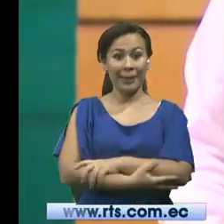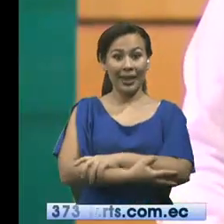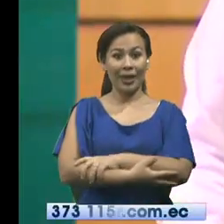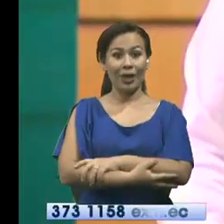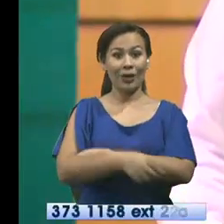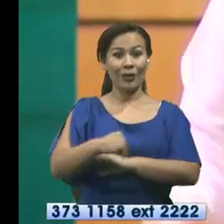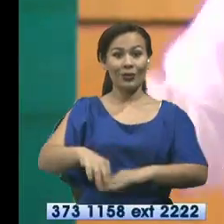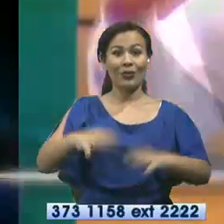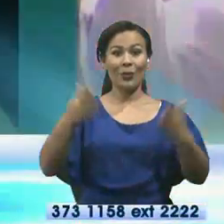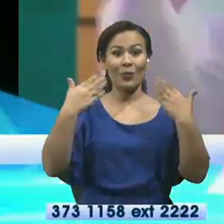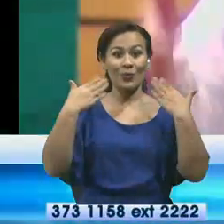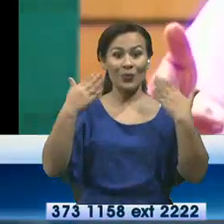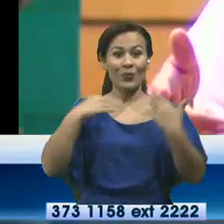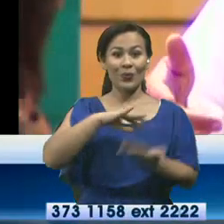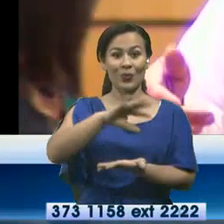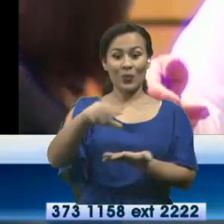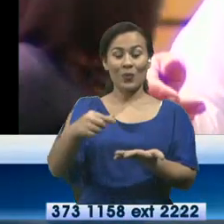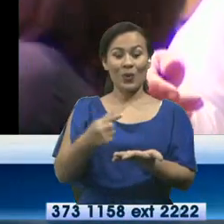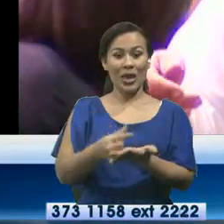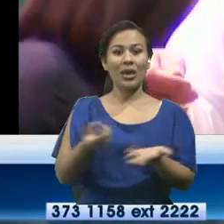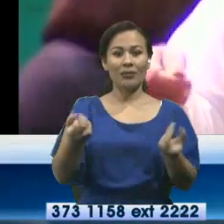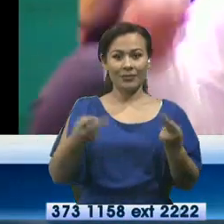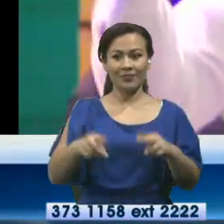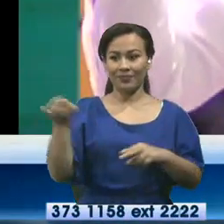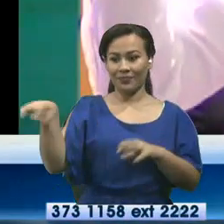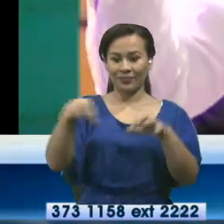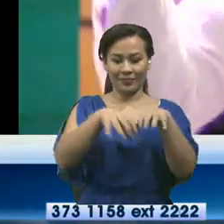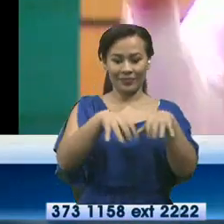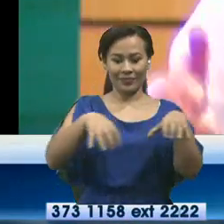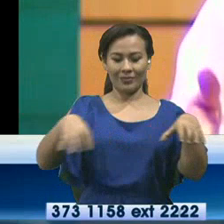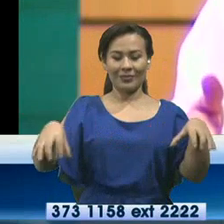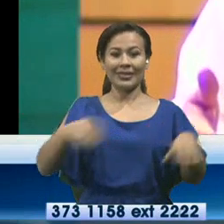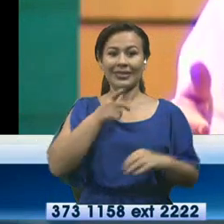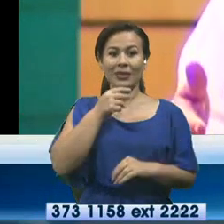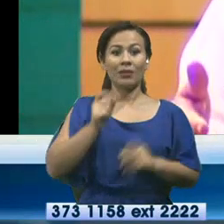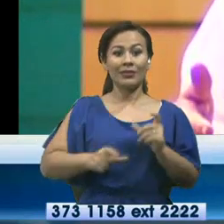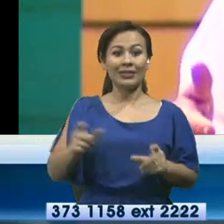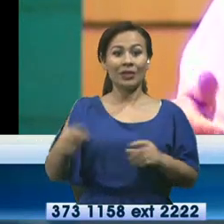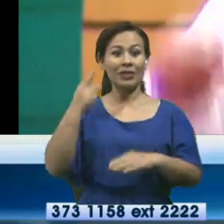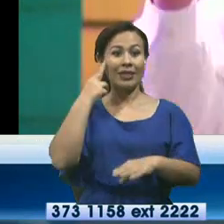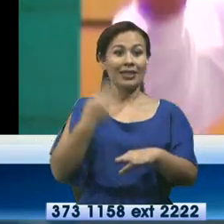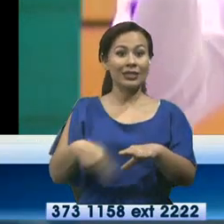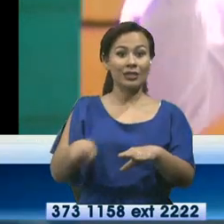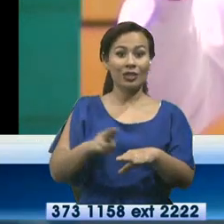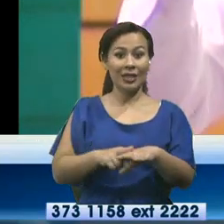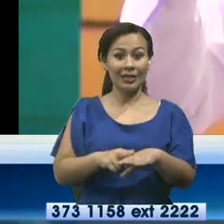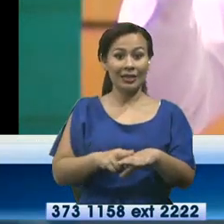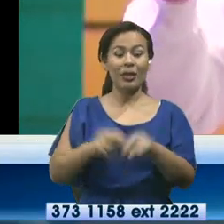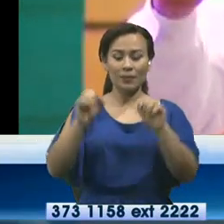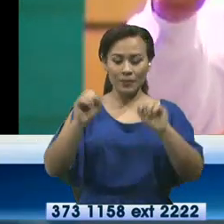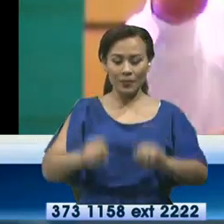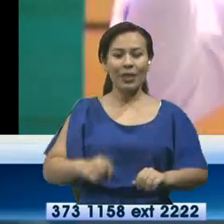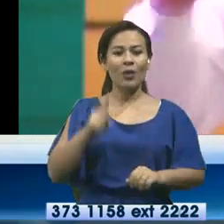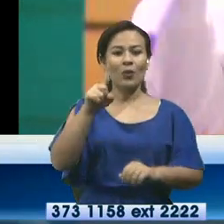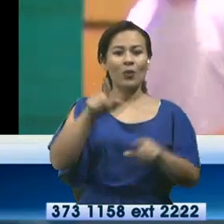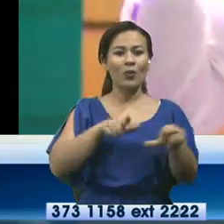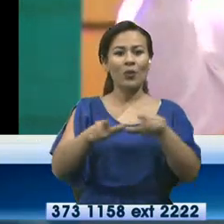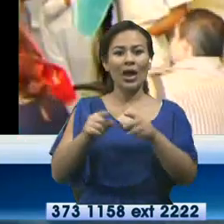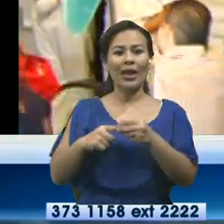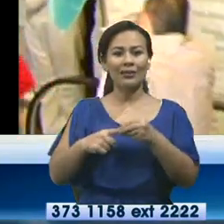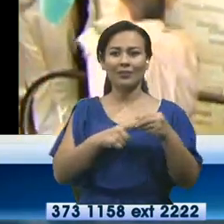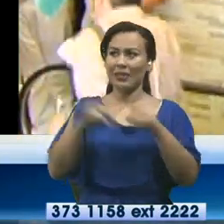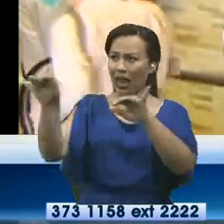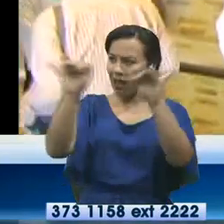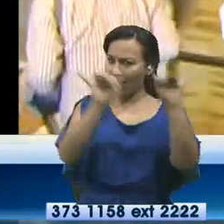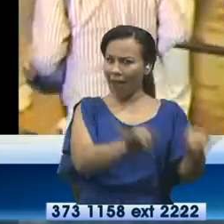Guaya, donde las huecas, donde los productores nacionales van a tener un rincón.